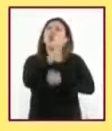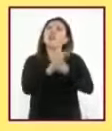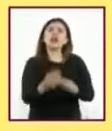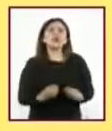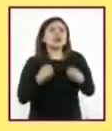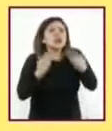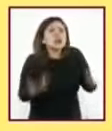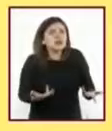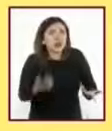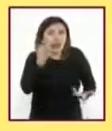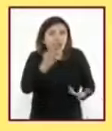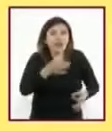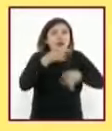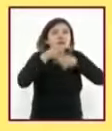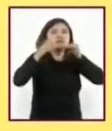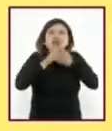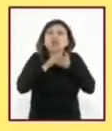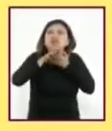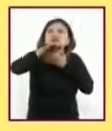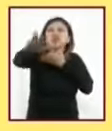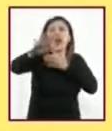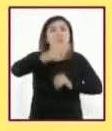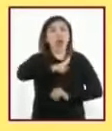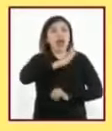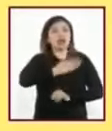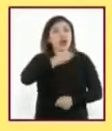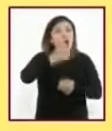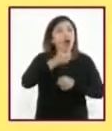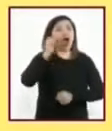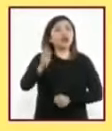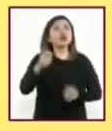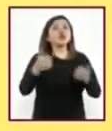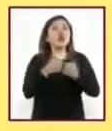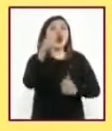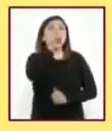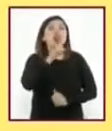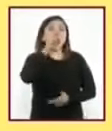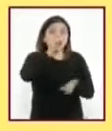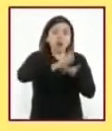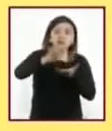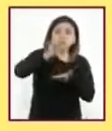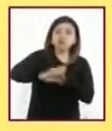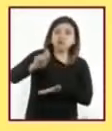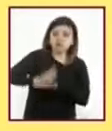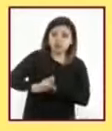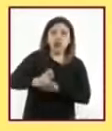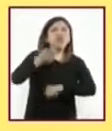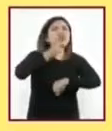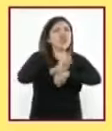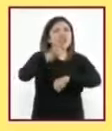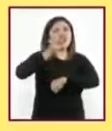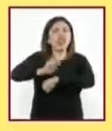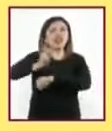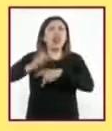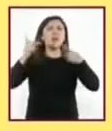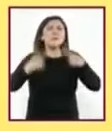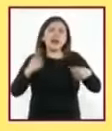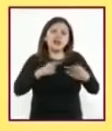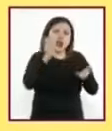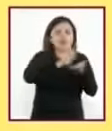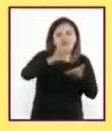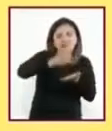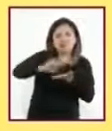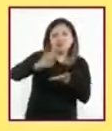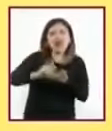La difusión del español es esencialmente mediante la lengua escrita. Todos los días las personas lo escribimos